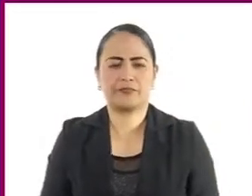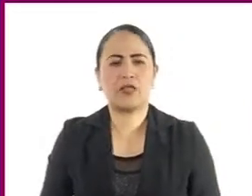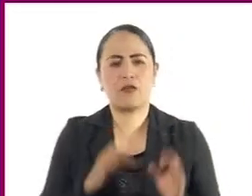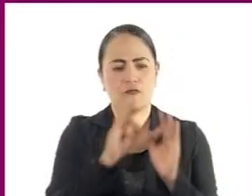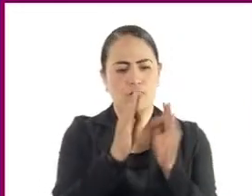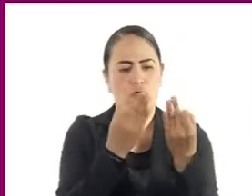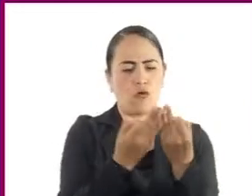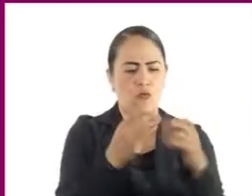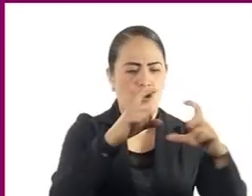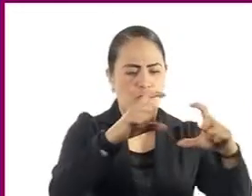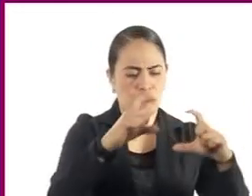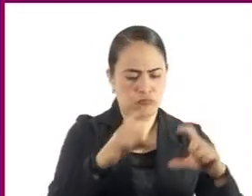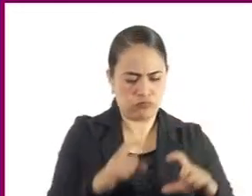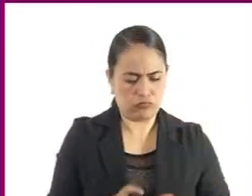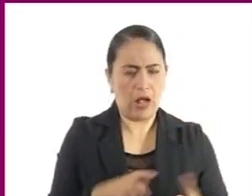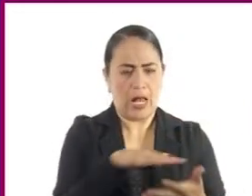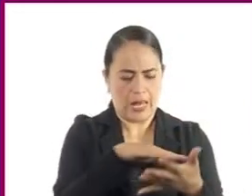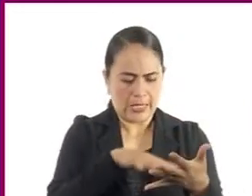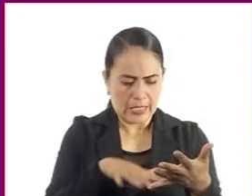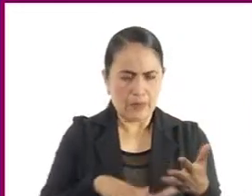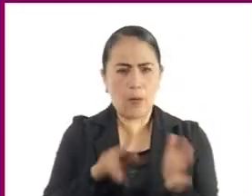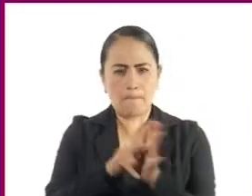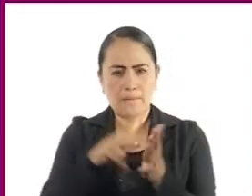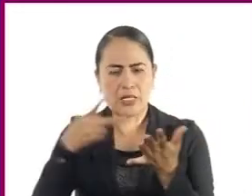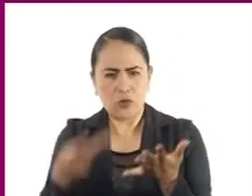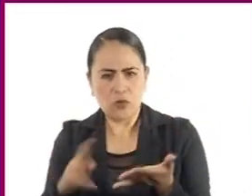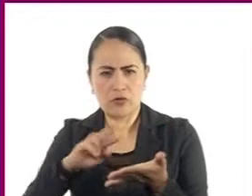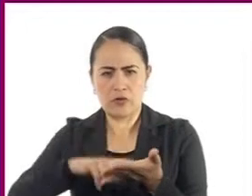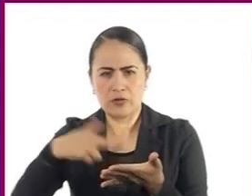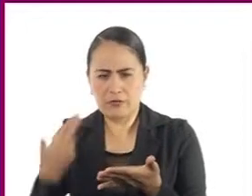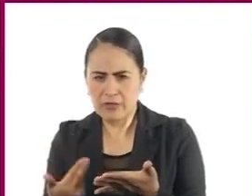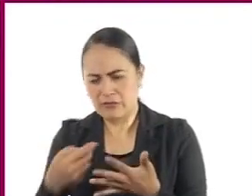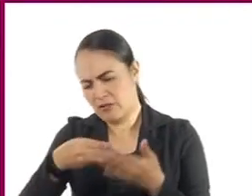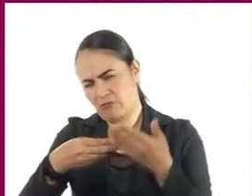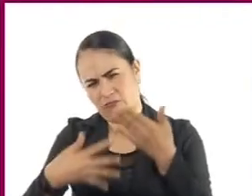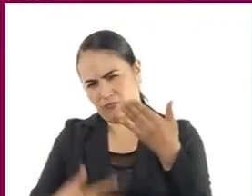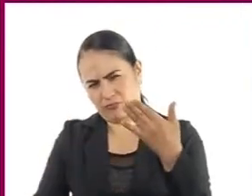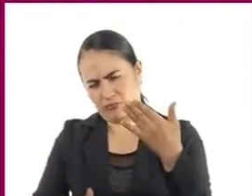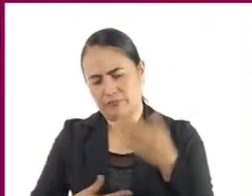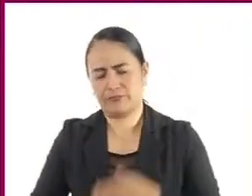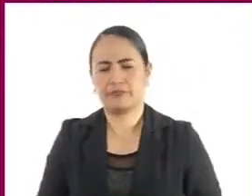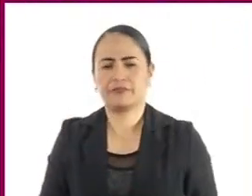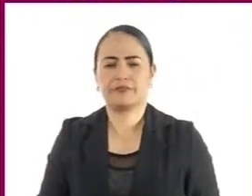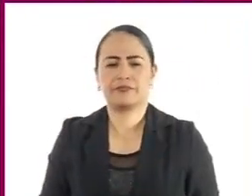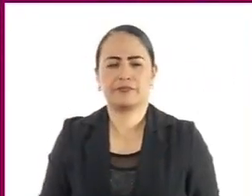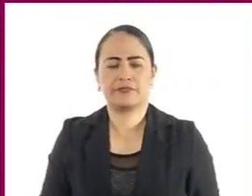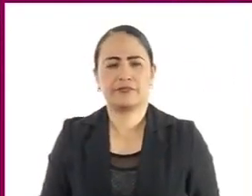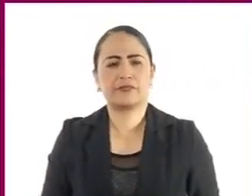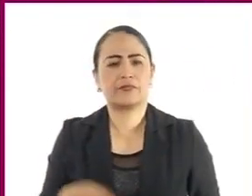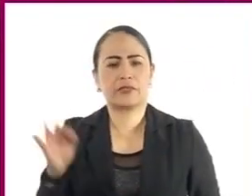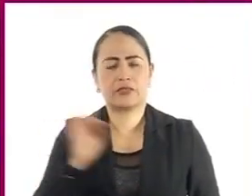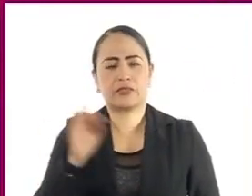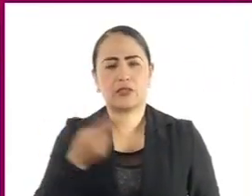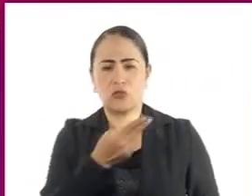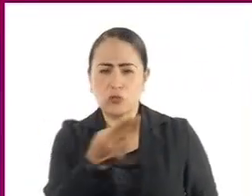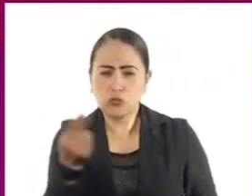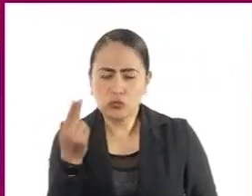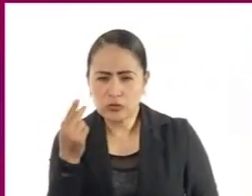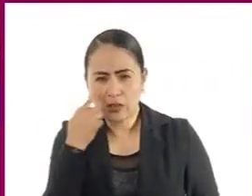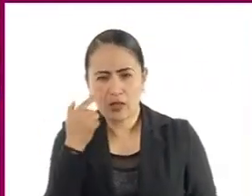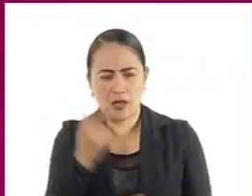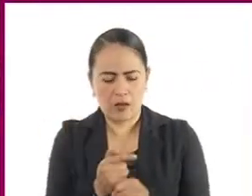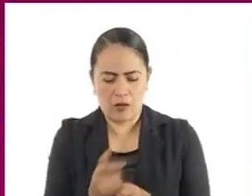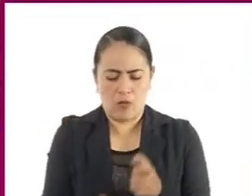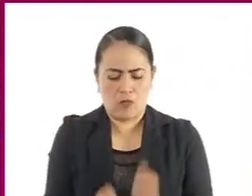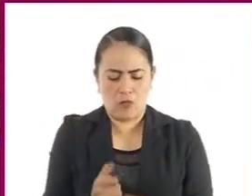de texto como libros, periódicos, revistas, entre otros. Seguramente se percataron que los dispositivos